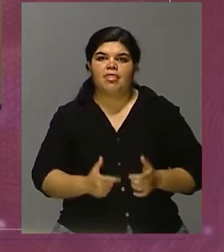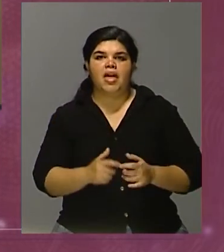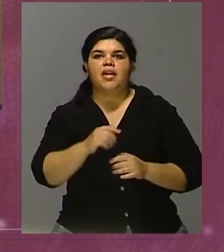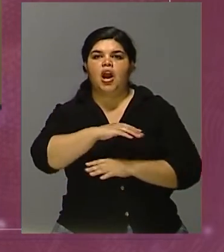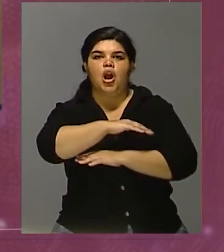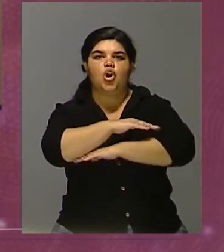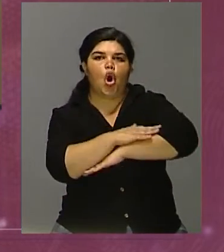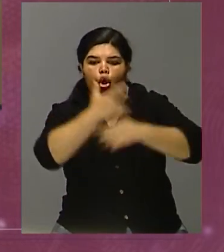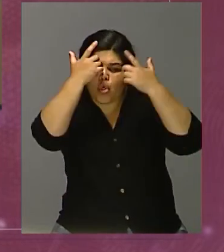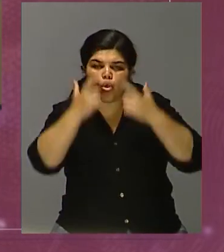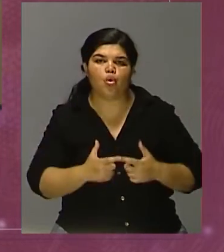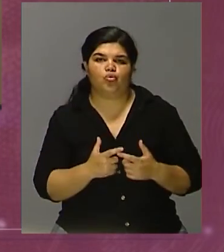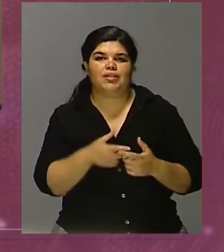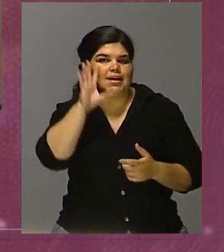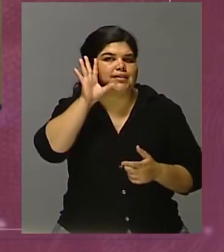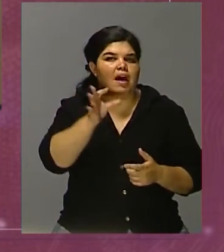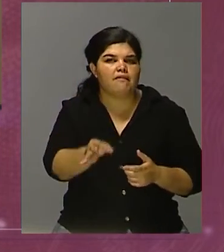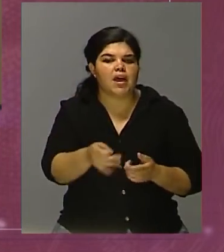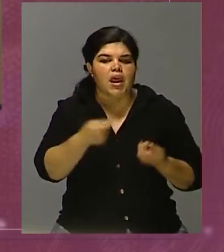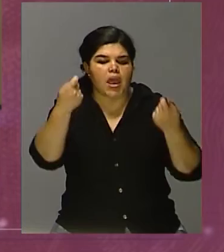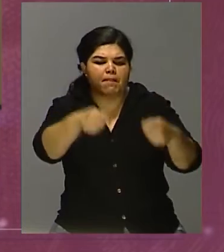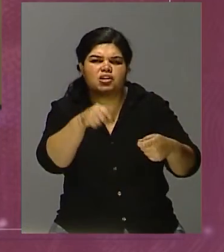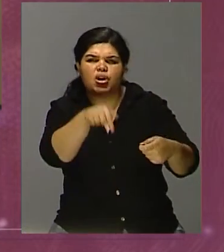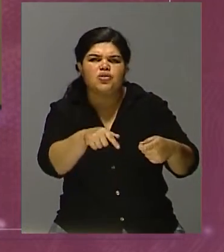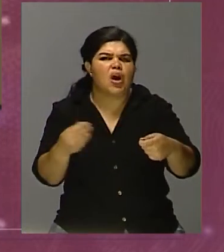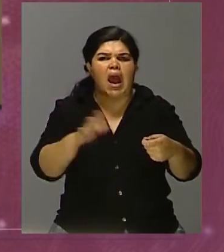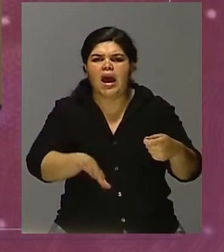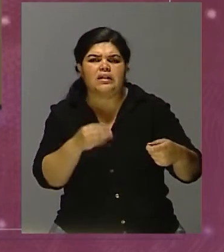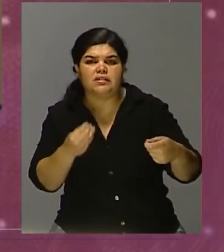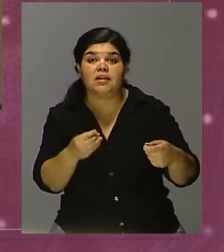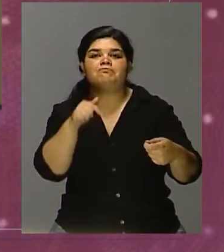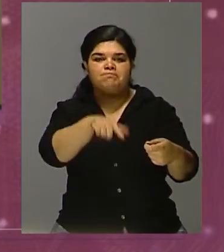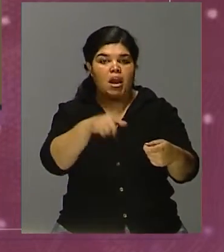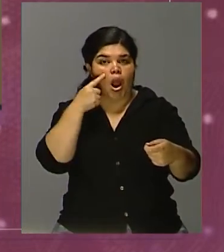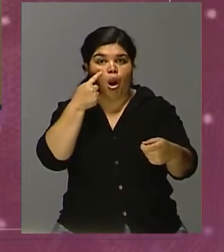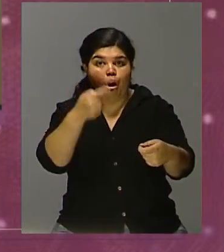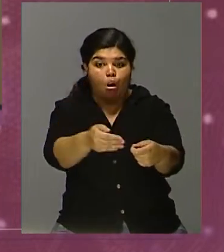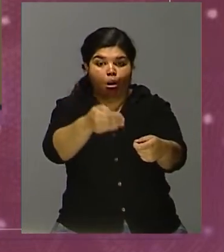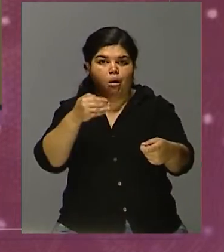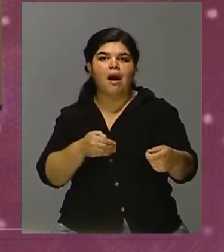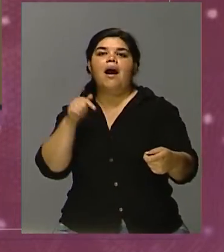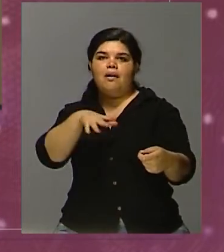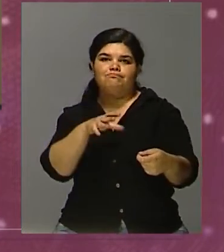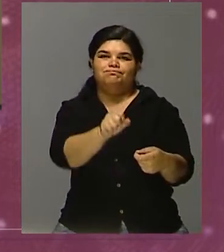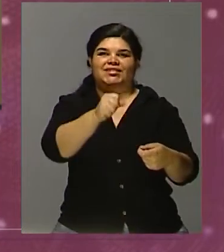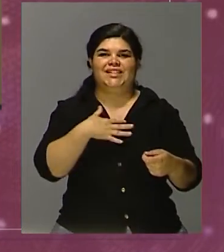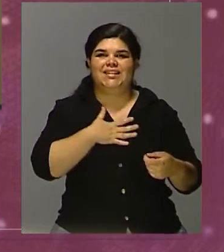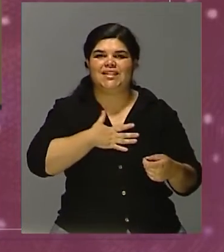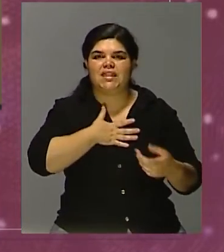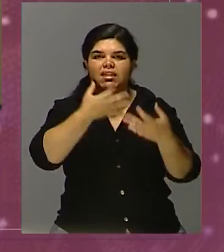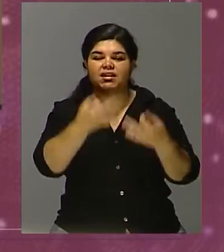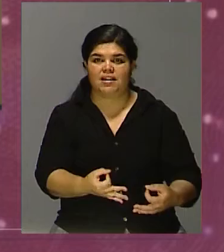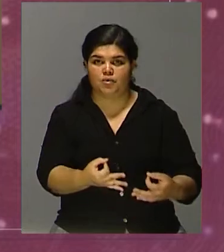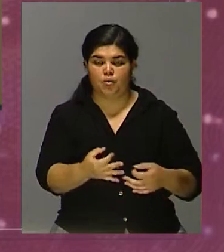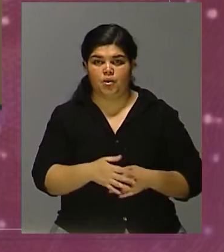de saber lo que uno está haciendo. Entonces, muchas veces, si no somos capaces de tener ese tipo de seguridad o tranquilidad por